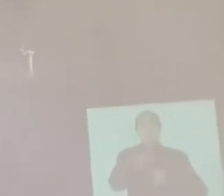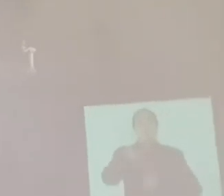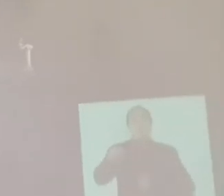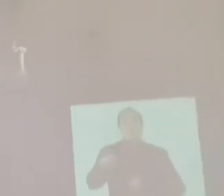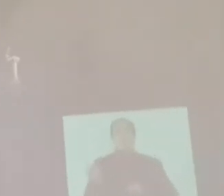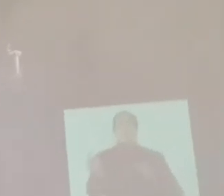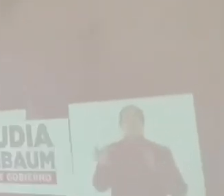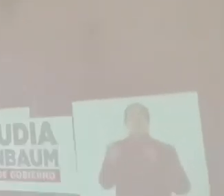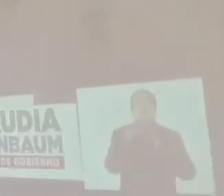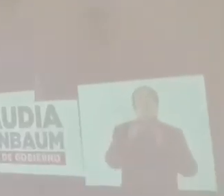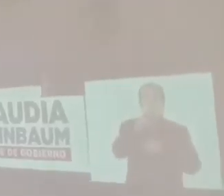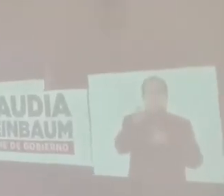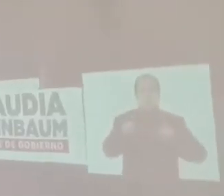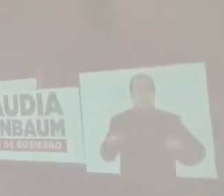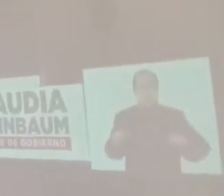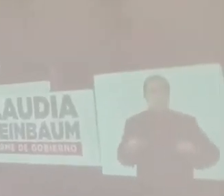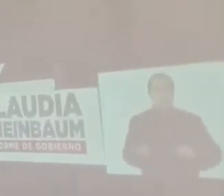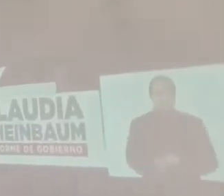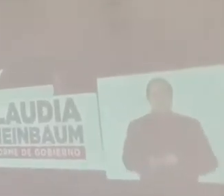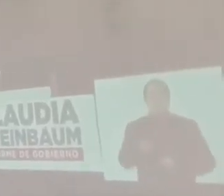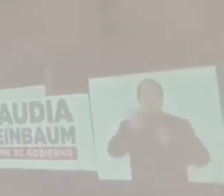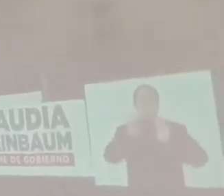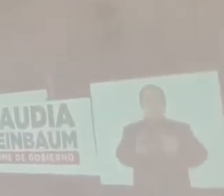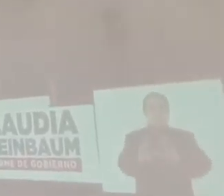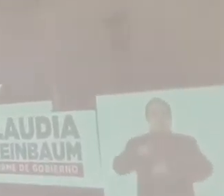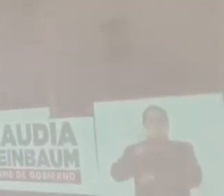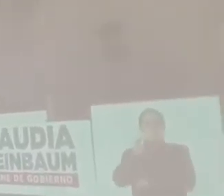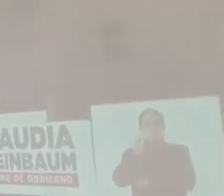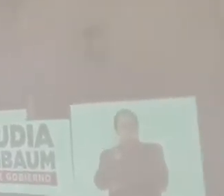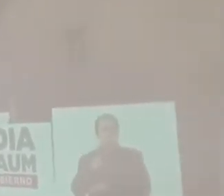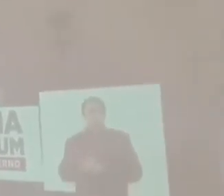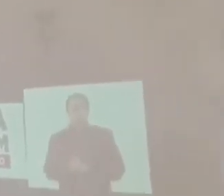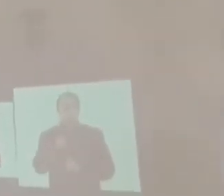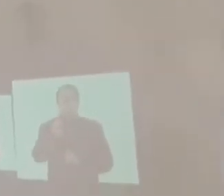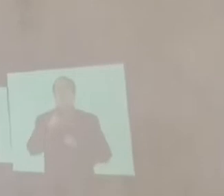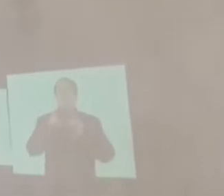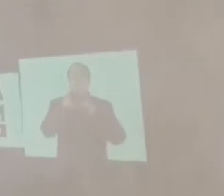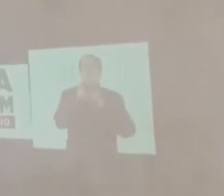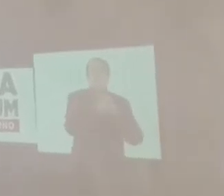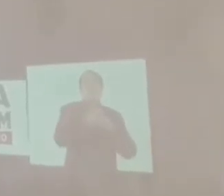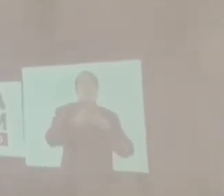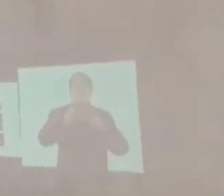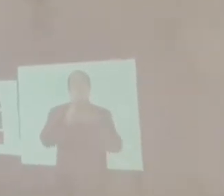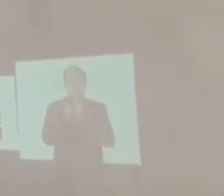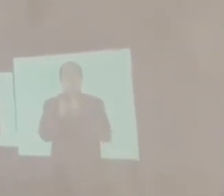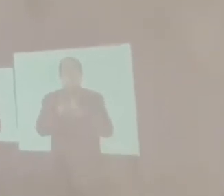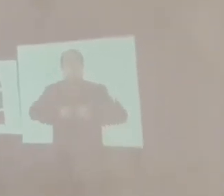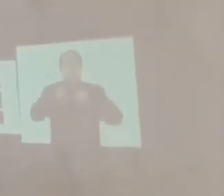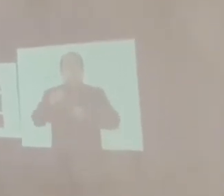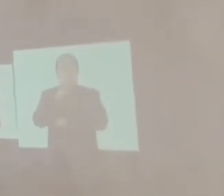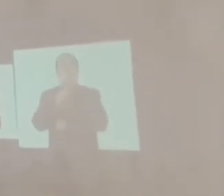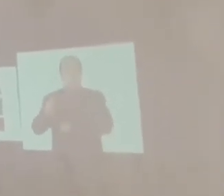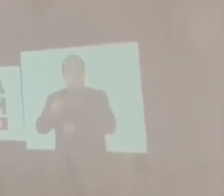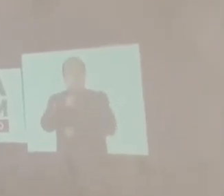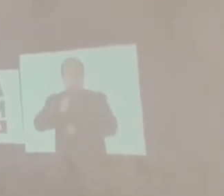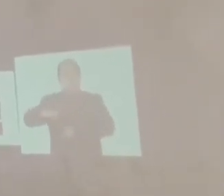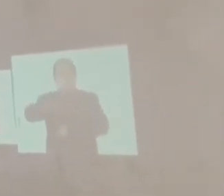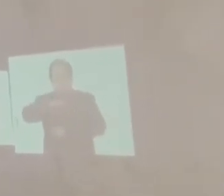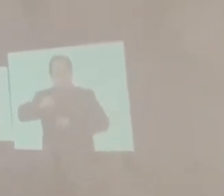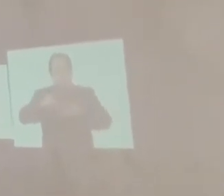reconecta con la paz, alto al fuego, así como las comisiones vecinales de seguridad ciudadana por cada